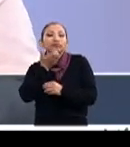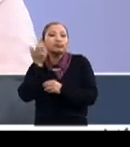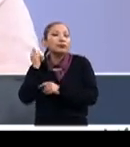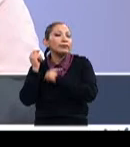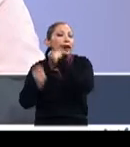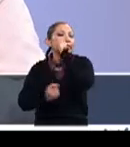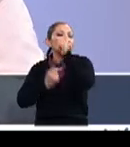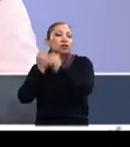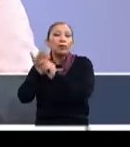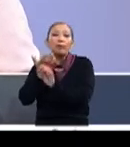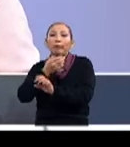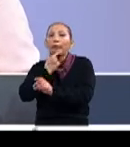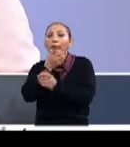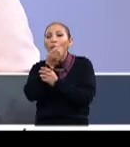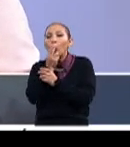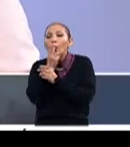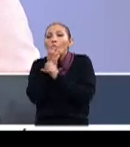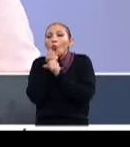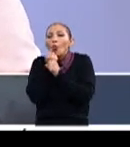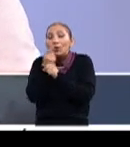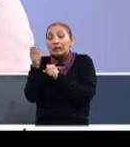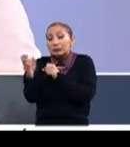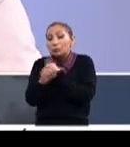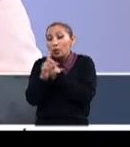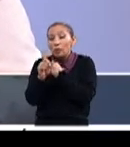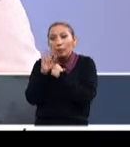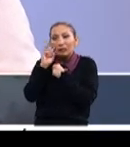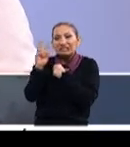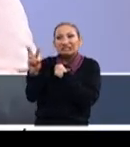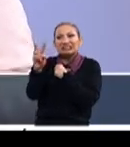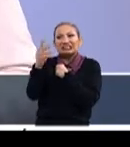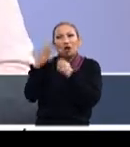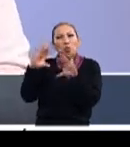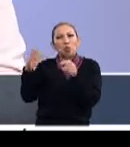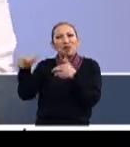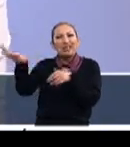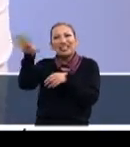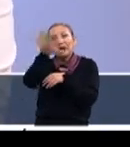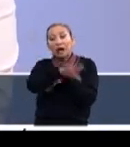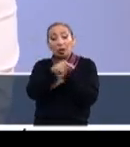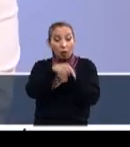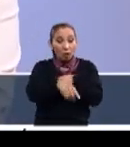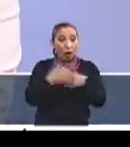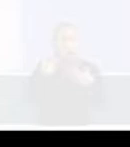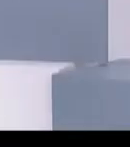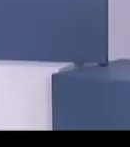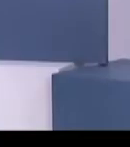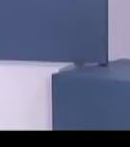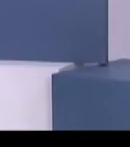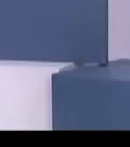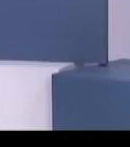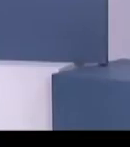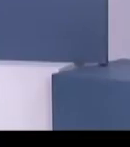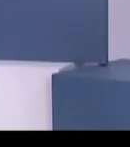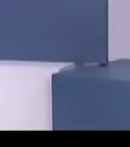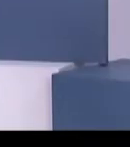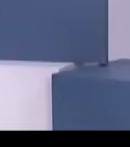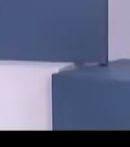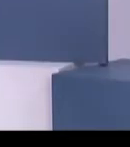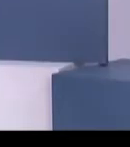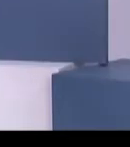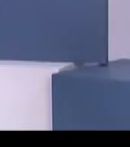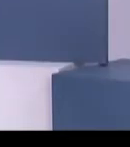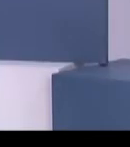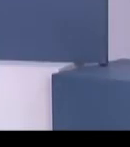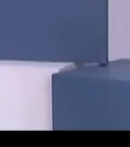costumbres muy arraigadas, que creo que ese es el problema real al que nos hemos enfrentado, más que las cuestiones de género. Y finalmente nos